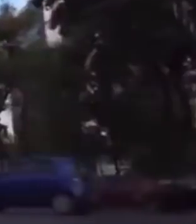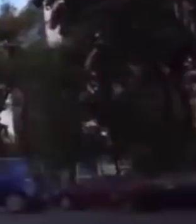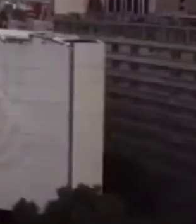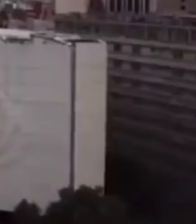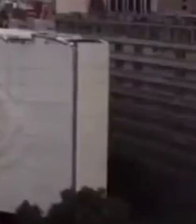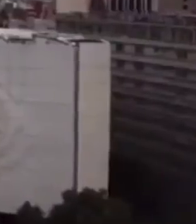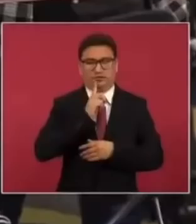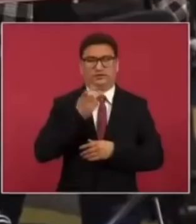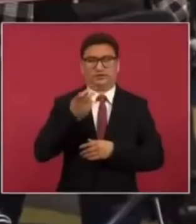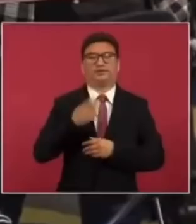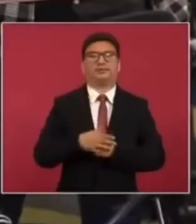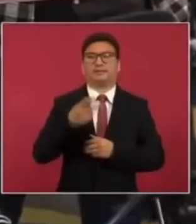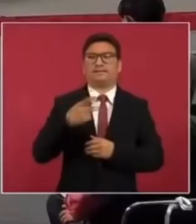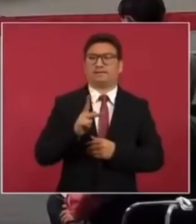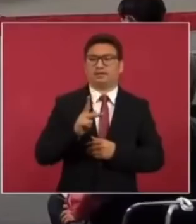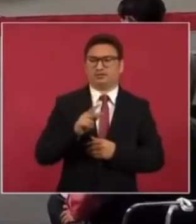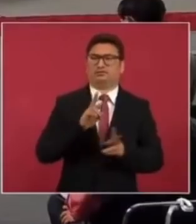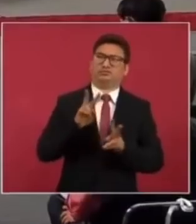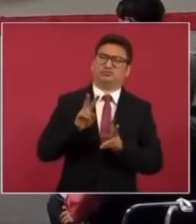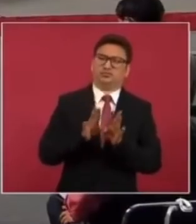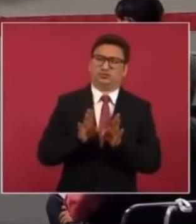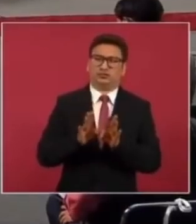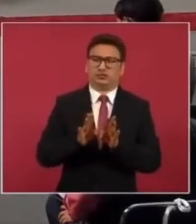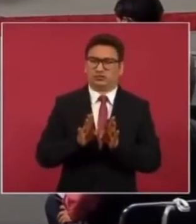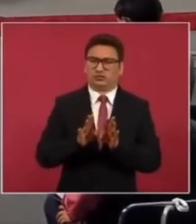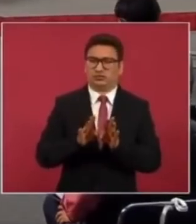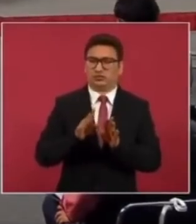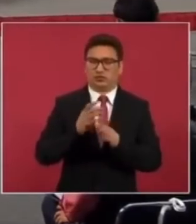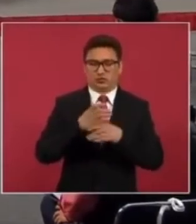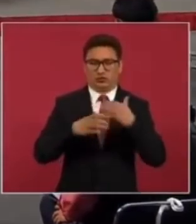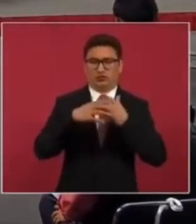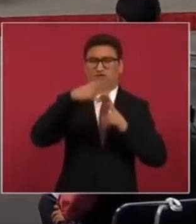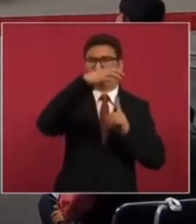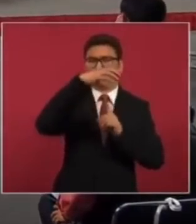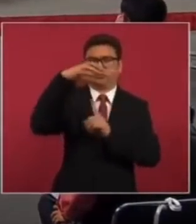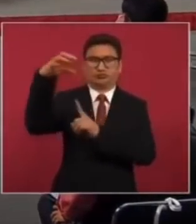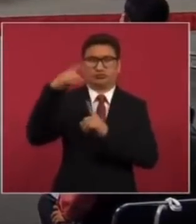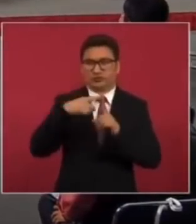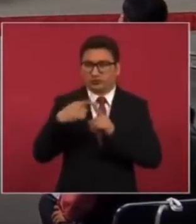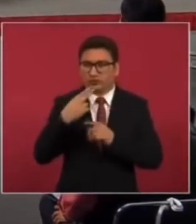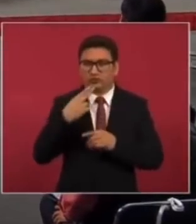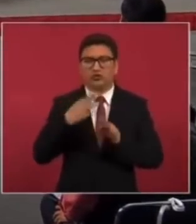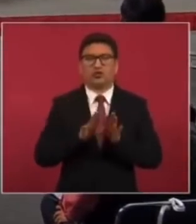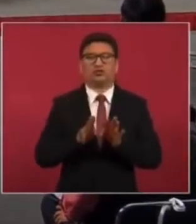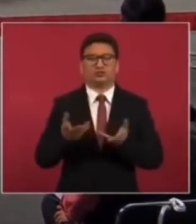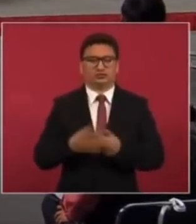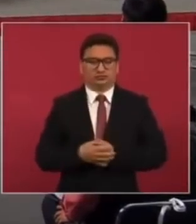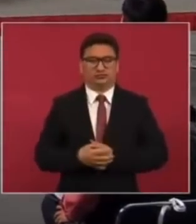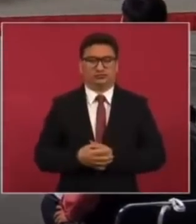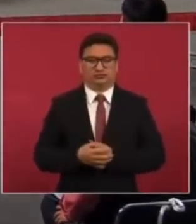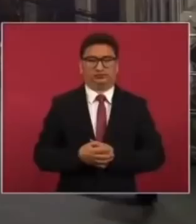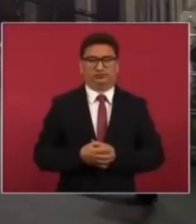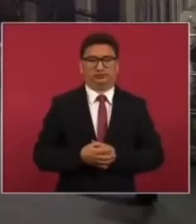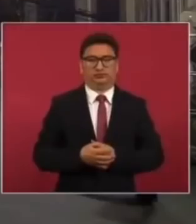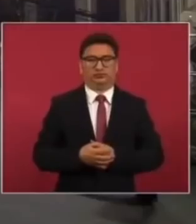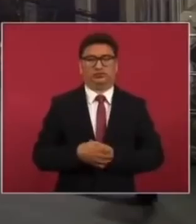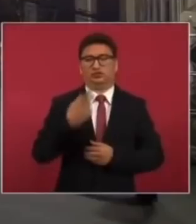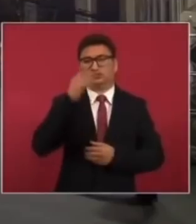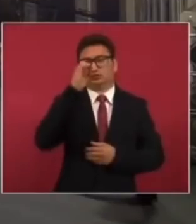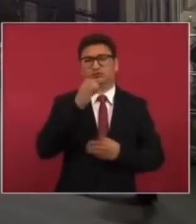lectura le da a esto? Pero sin duda llama la atención de que este tipo de equipos se utilicen así a diestra y siniestra. No sé si nos puede dar una opinión al respecto. Pues